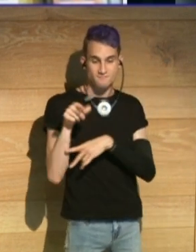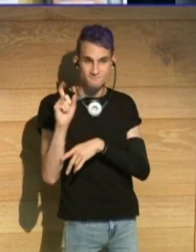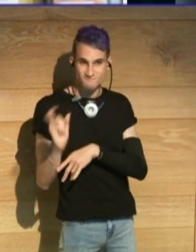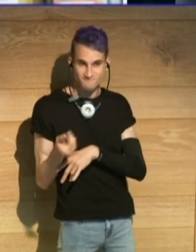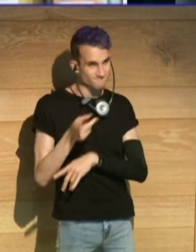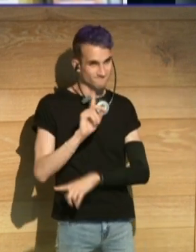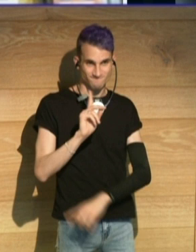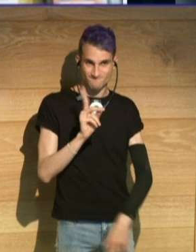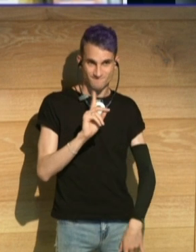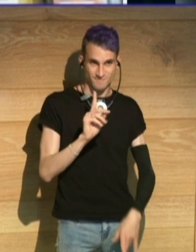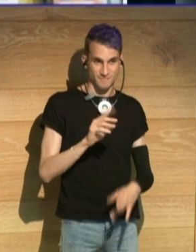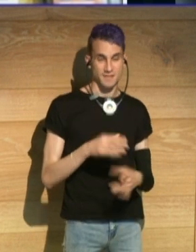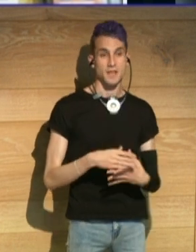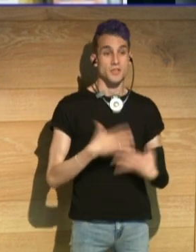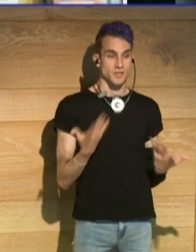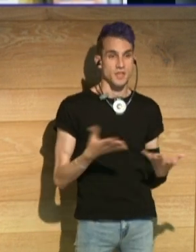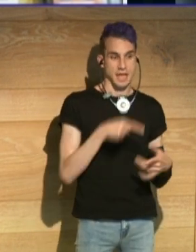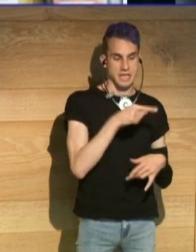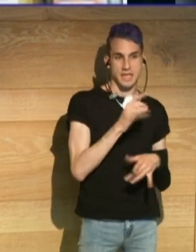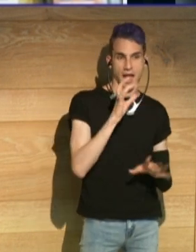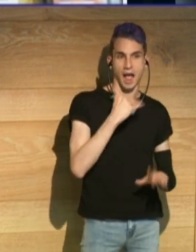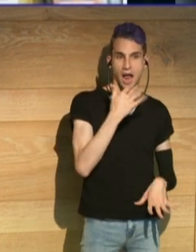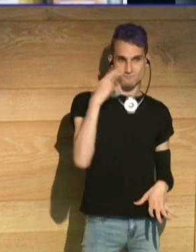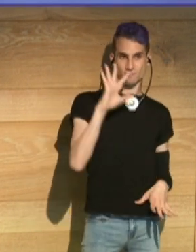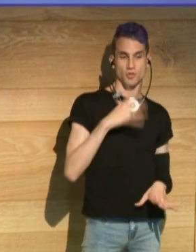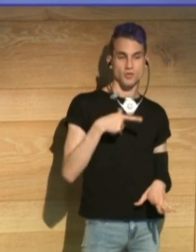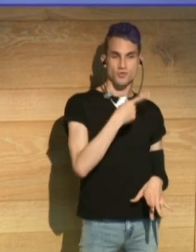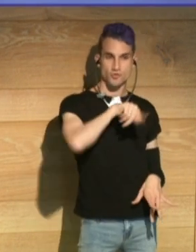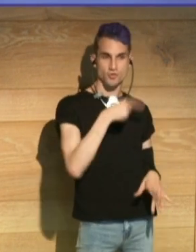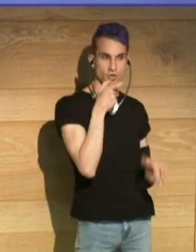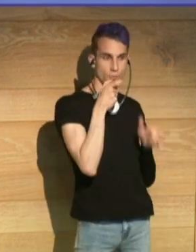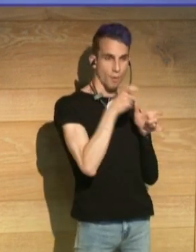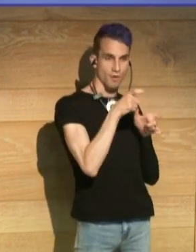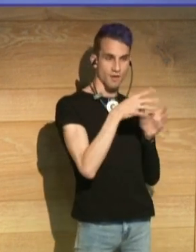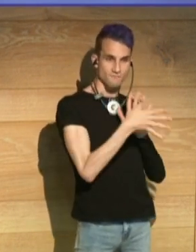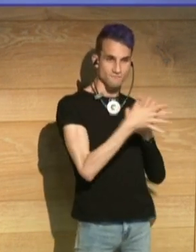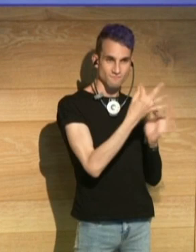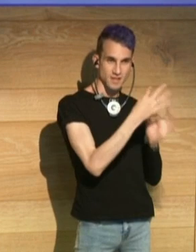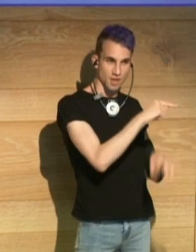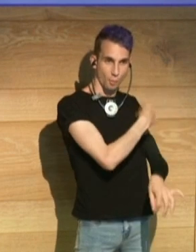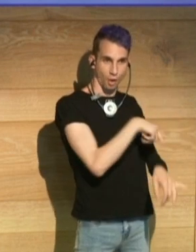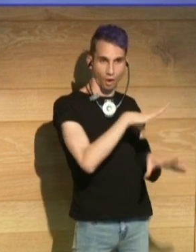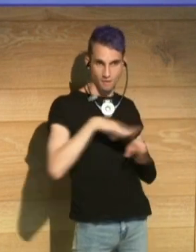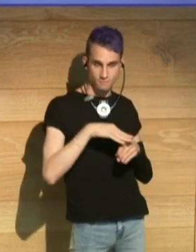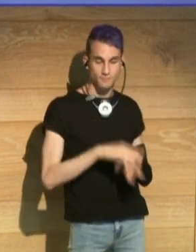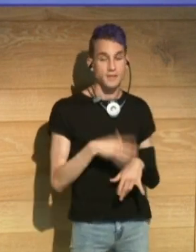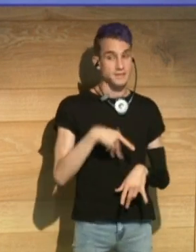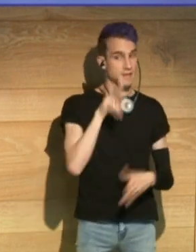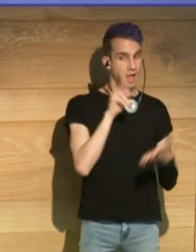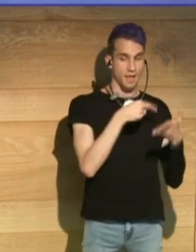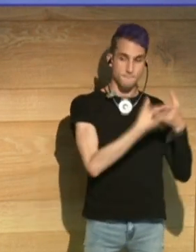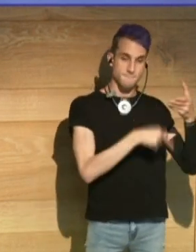por lo tanto pues aceptamos esta definición de vacuna. Que he leído, vaya, que esa página del New York